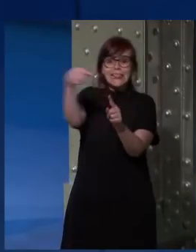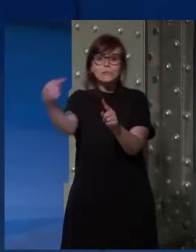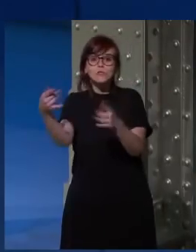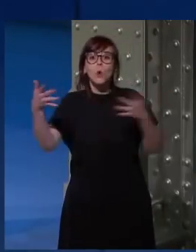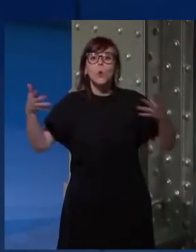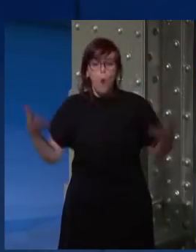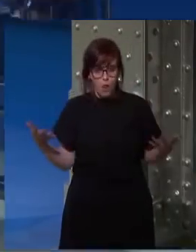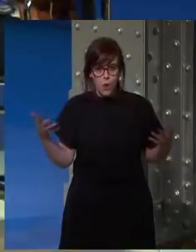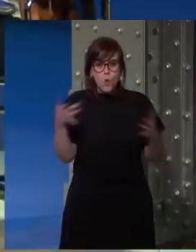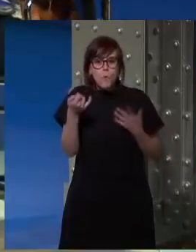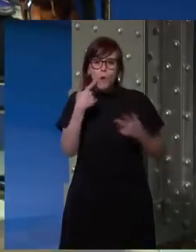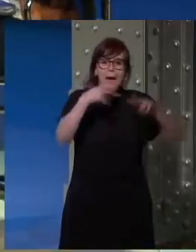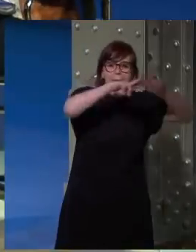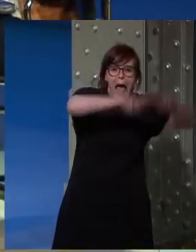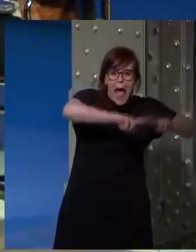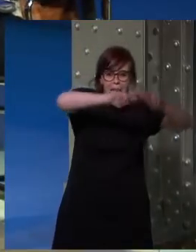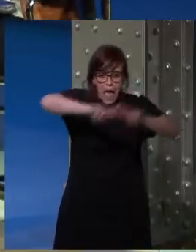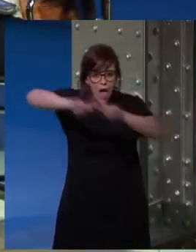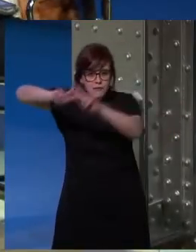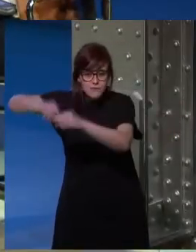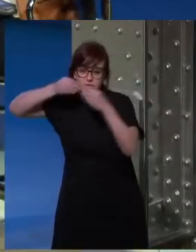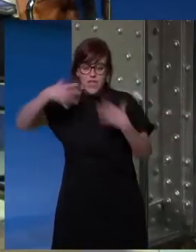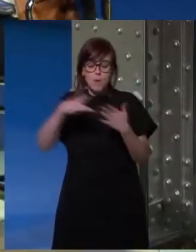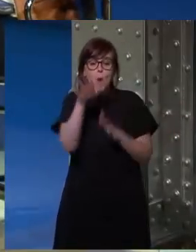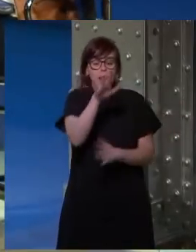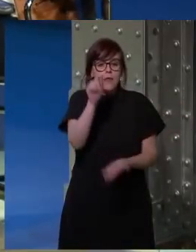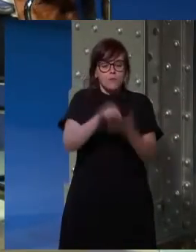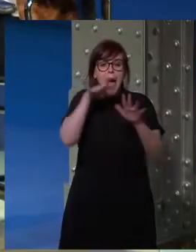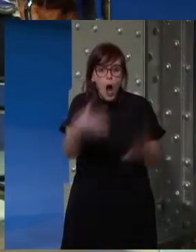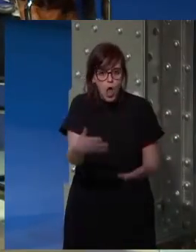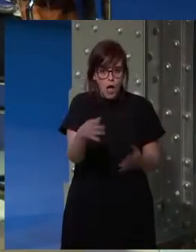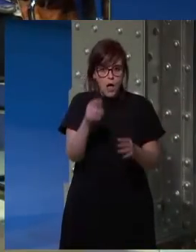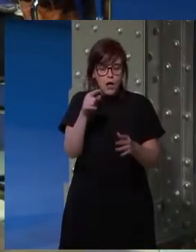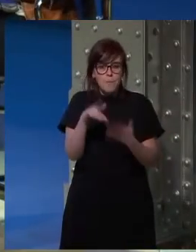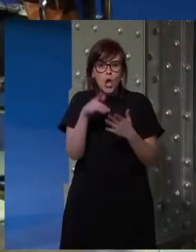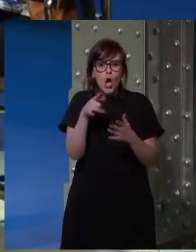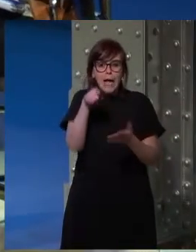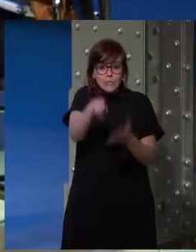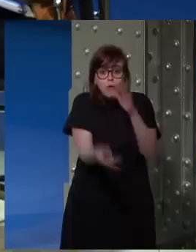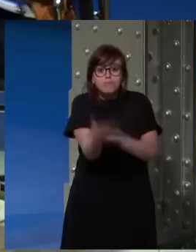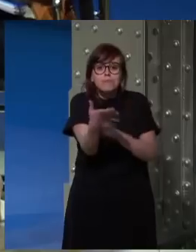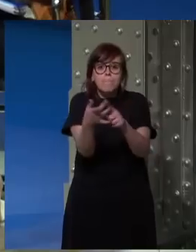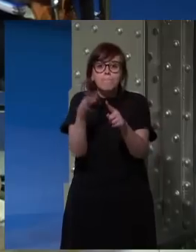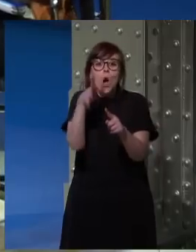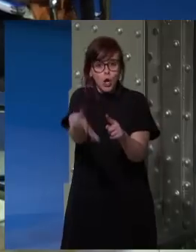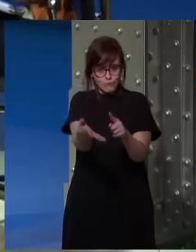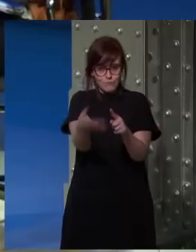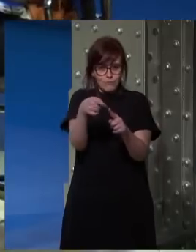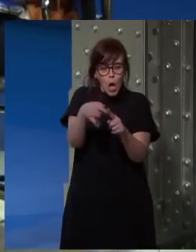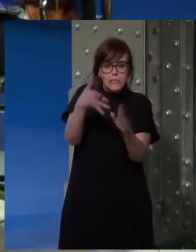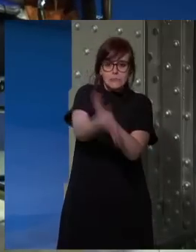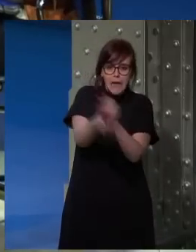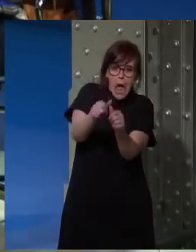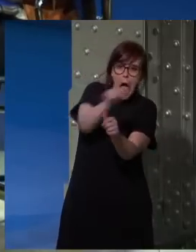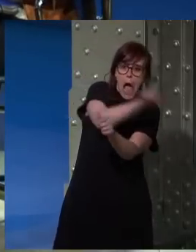Más espacio para el análisis y la reflexión, ¿no? No tanto pensar en la inmediatez y vamos a otra cosa. ¿no? O sea, sí. Pero bueno, eso ya digo,